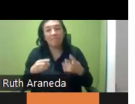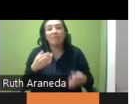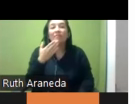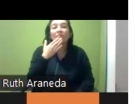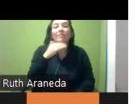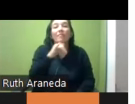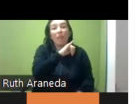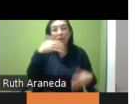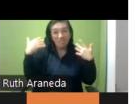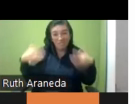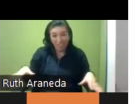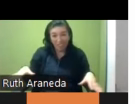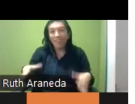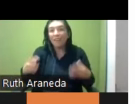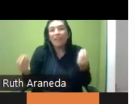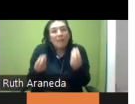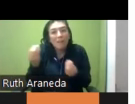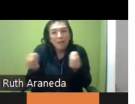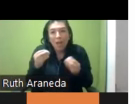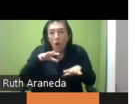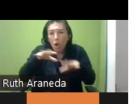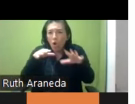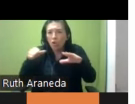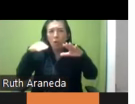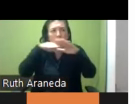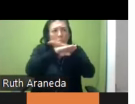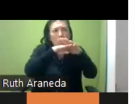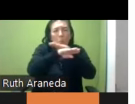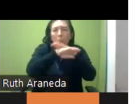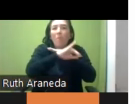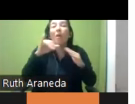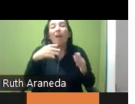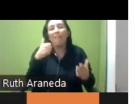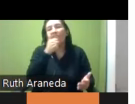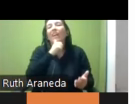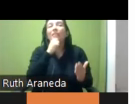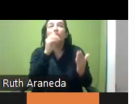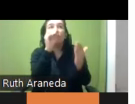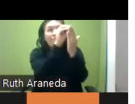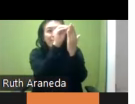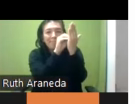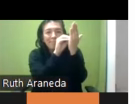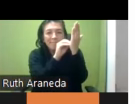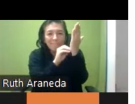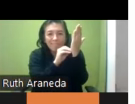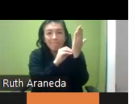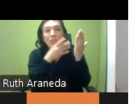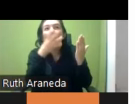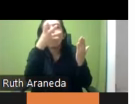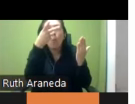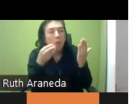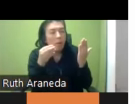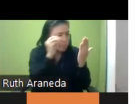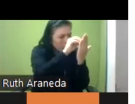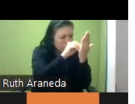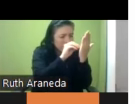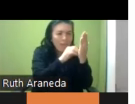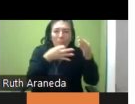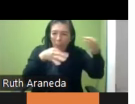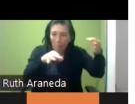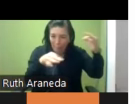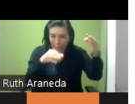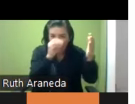registrar esos artefactos, ¿no? Y el registro y la documentación. Eso